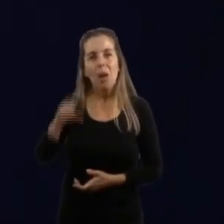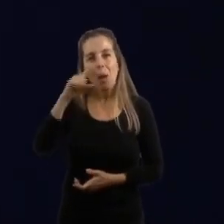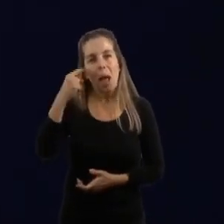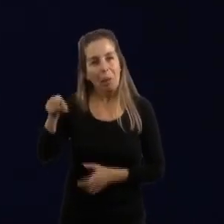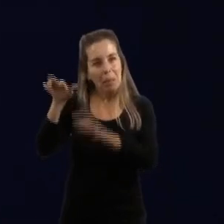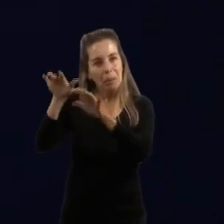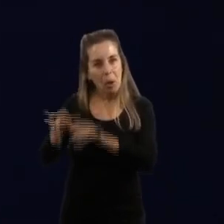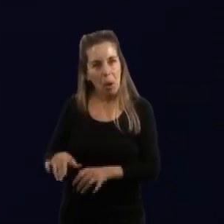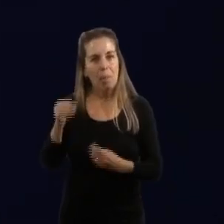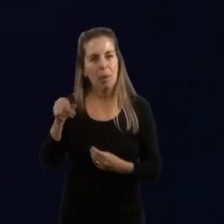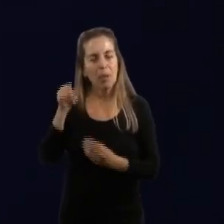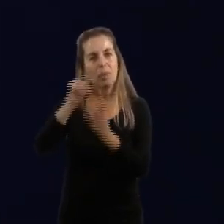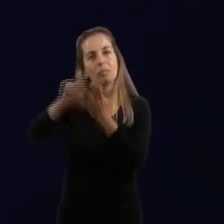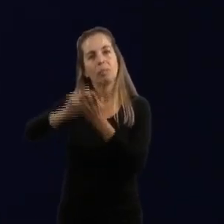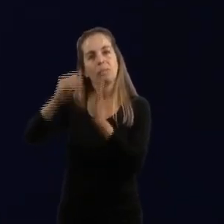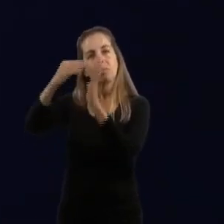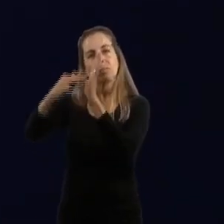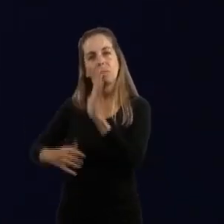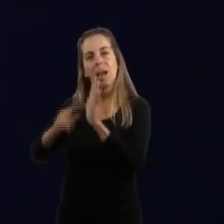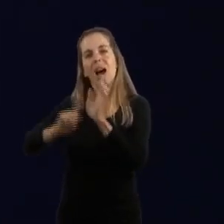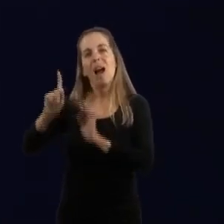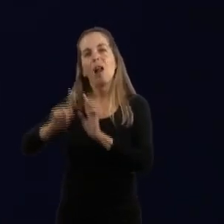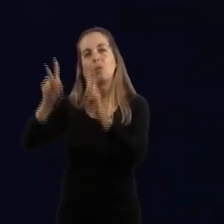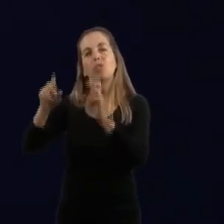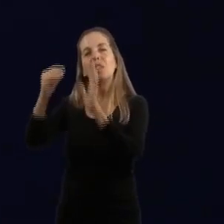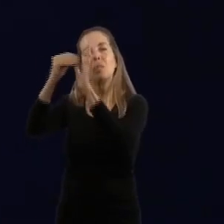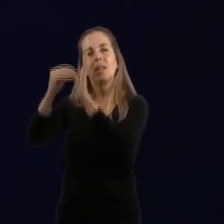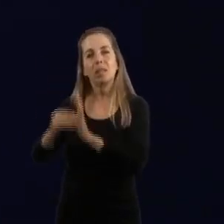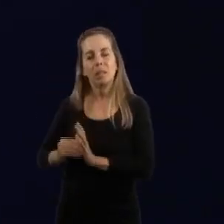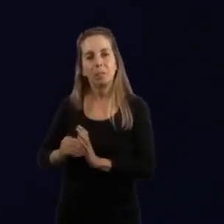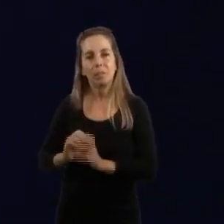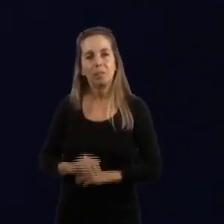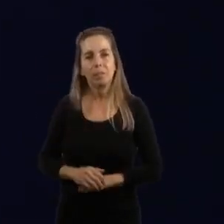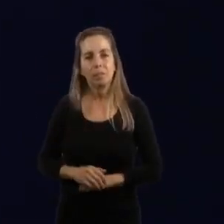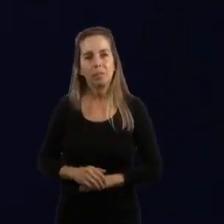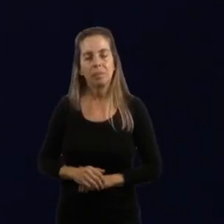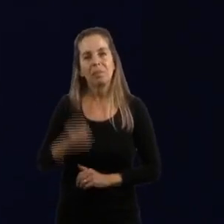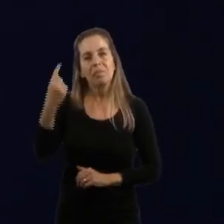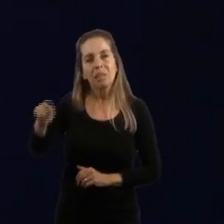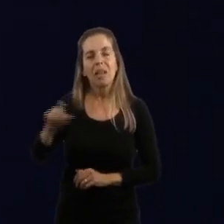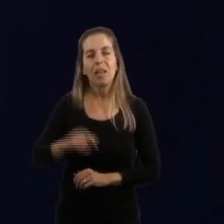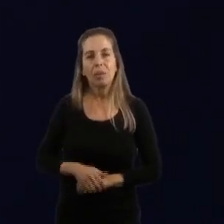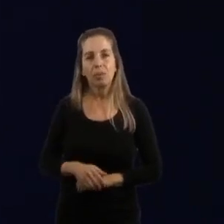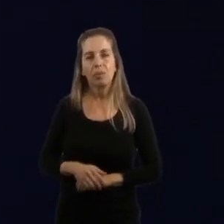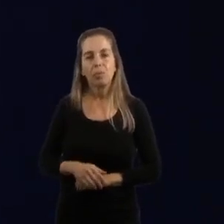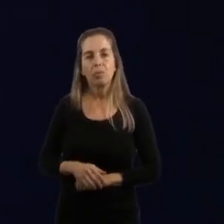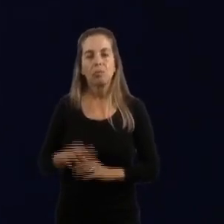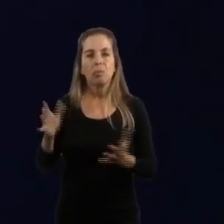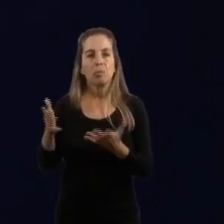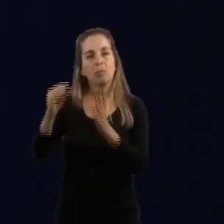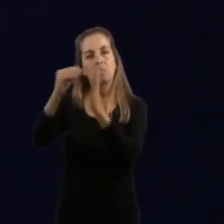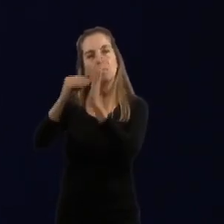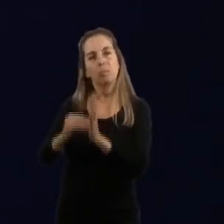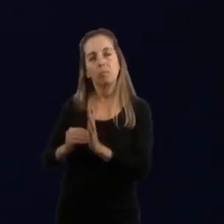hace alusión a algunas cuestiones, o hizo alusión a esa carta a algunas cuestiones extrañas, ¿no? Por momentos hablaba